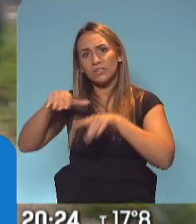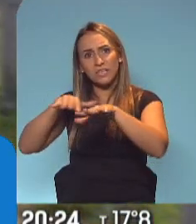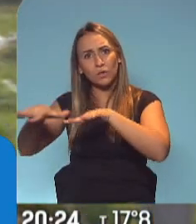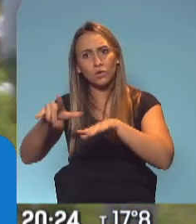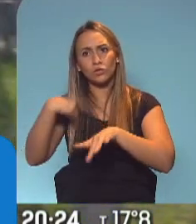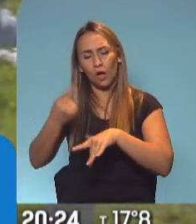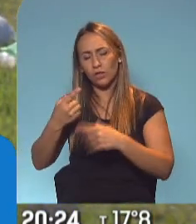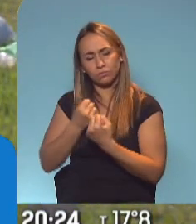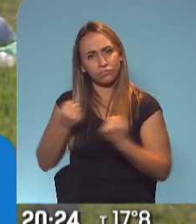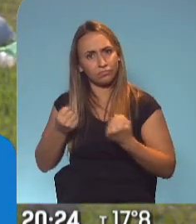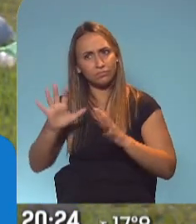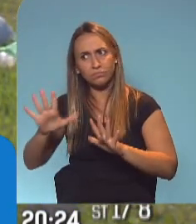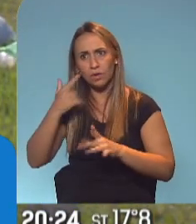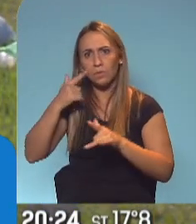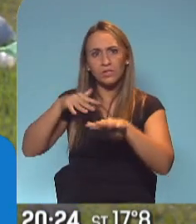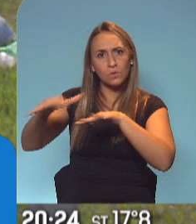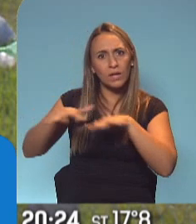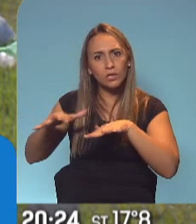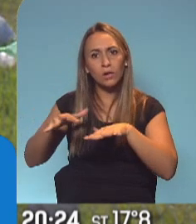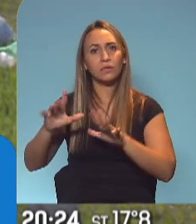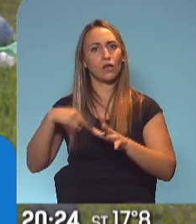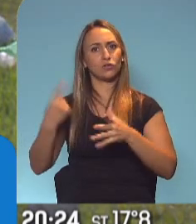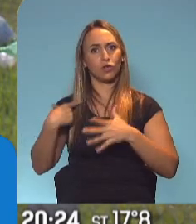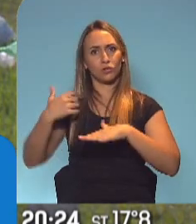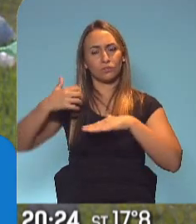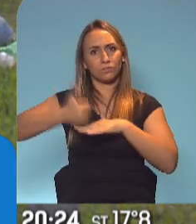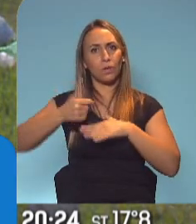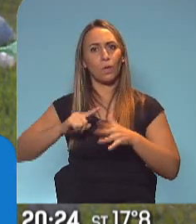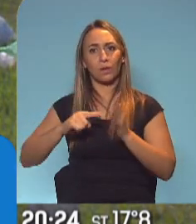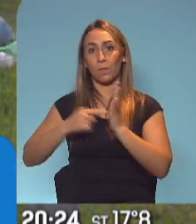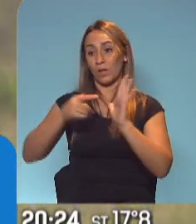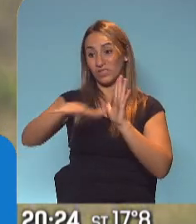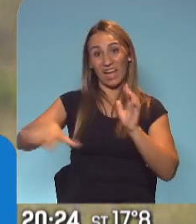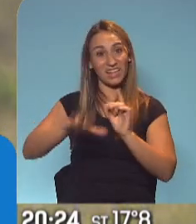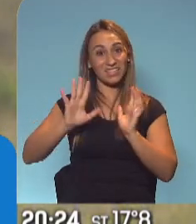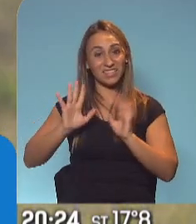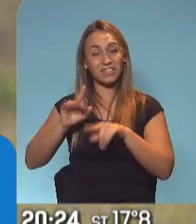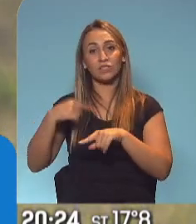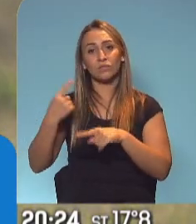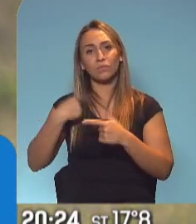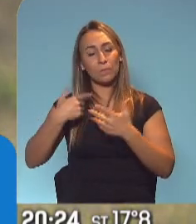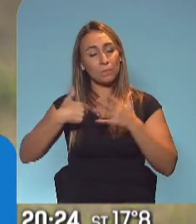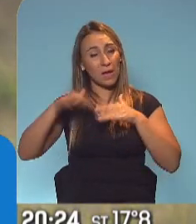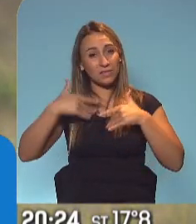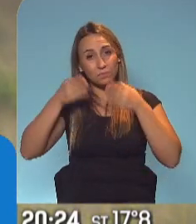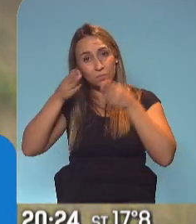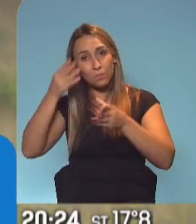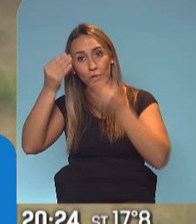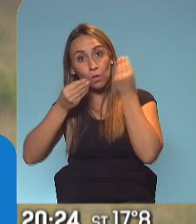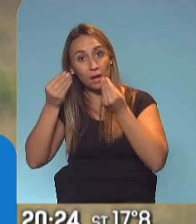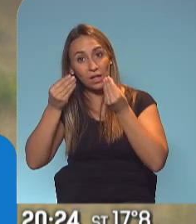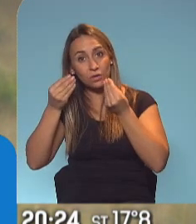particular en lo que a nosotros nos incumbe los bonaerenses. Nuestra preocupación particular, específica, siempre ha